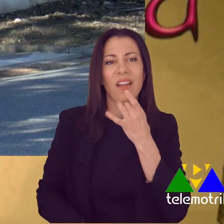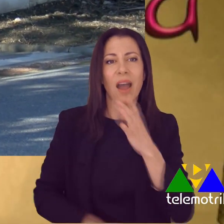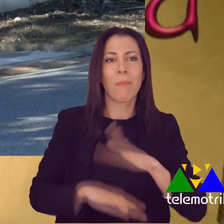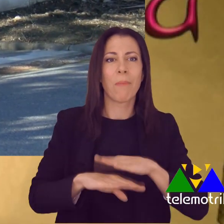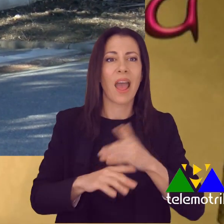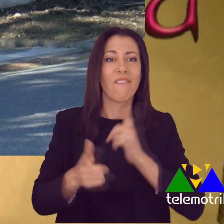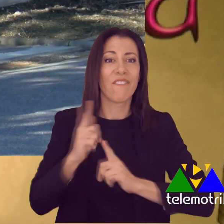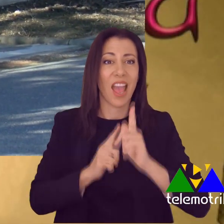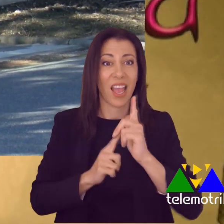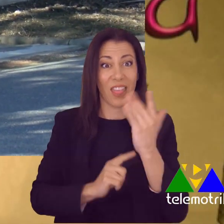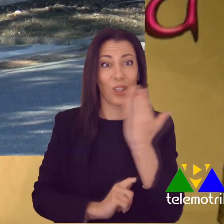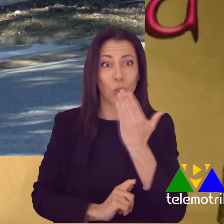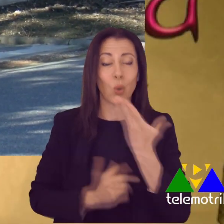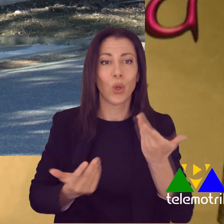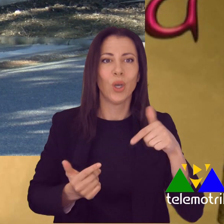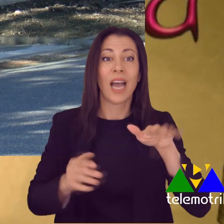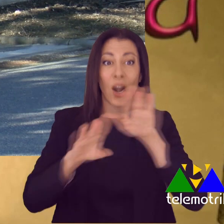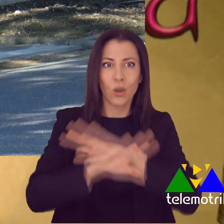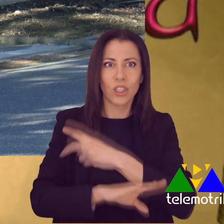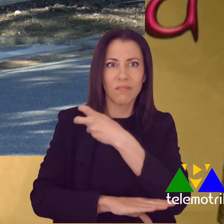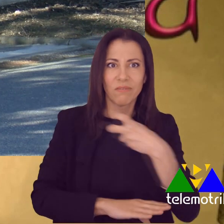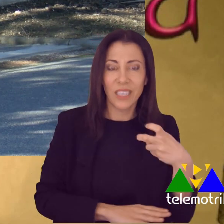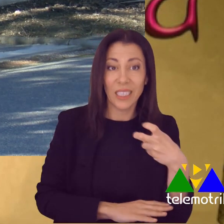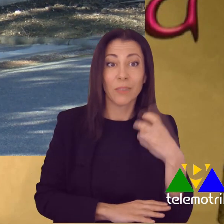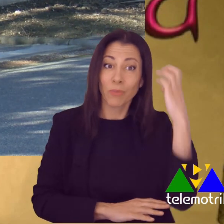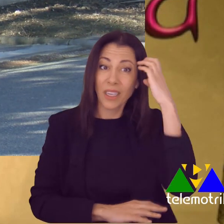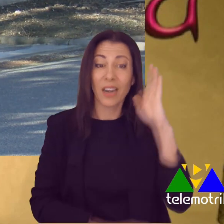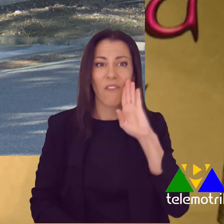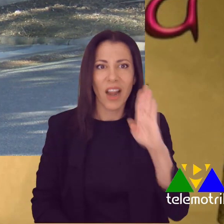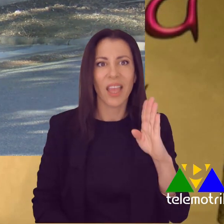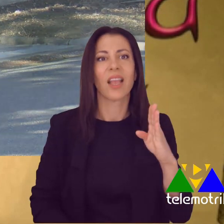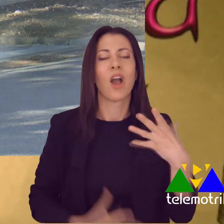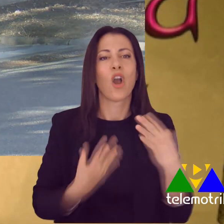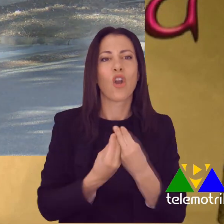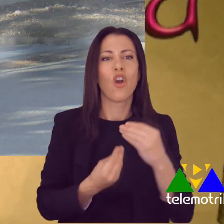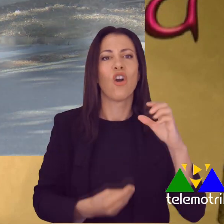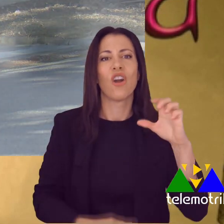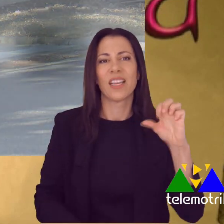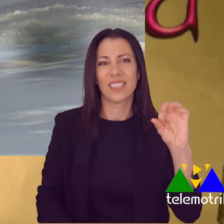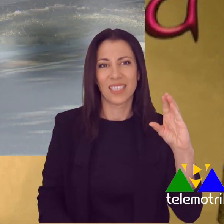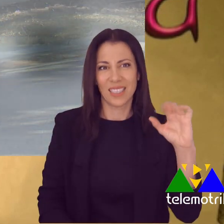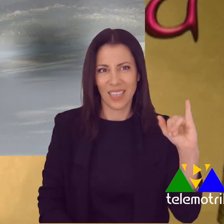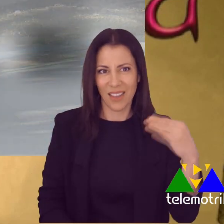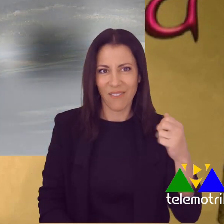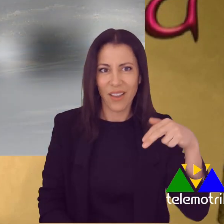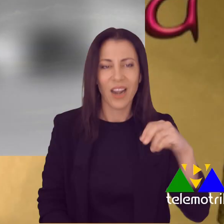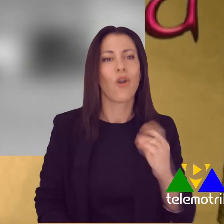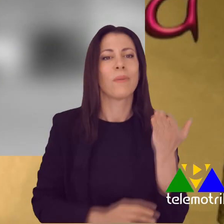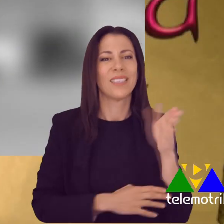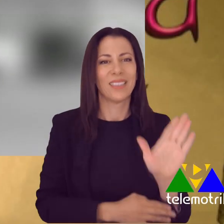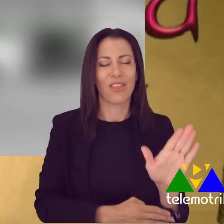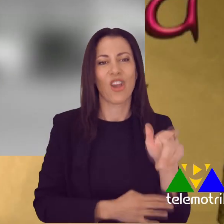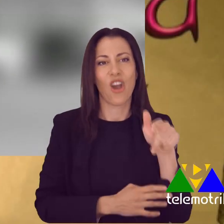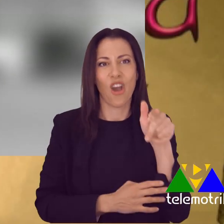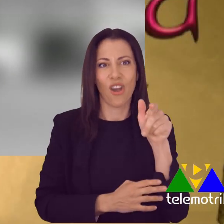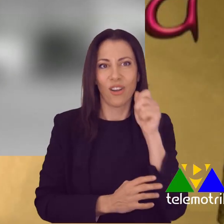viaje estudio, y aquella noche llegaron Balduino y Fabiola con Escribano, y Escribano pues se le ocurrió presentarnos a los niños, a los reyes, ¿no?